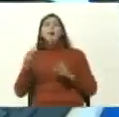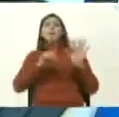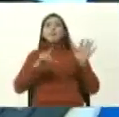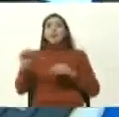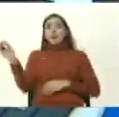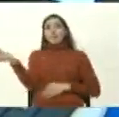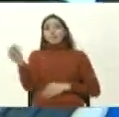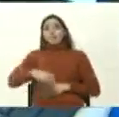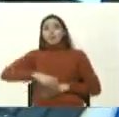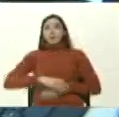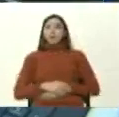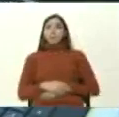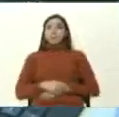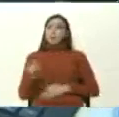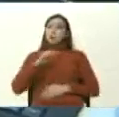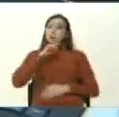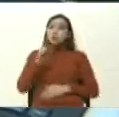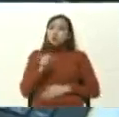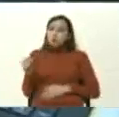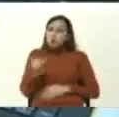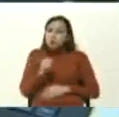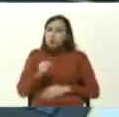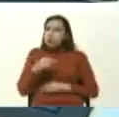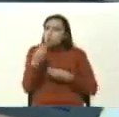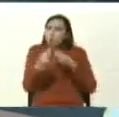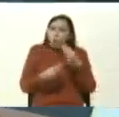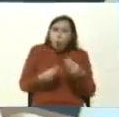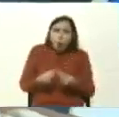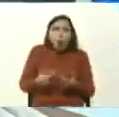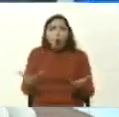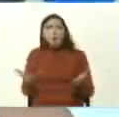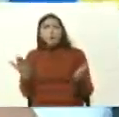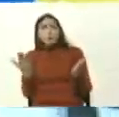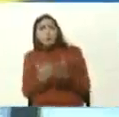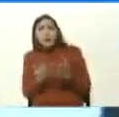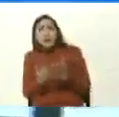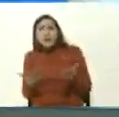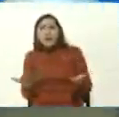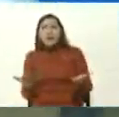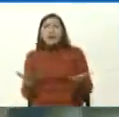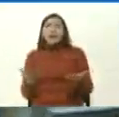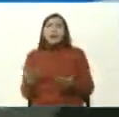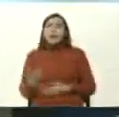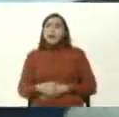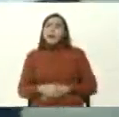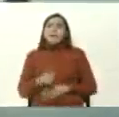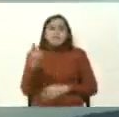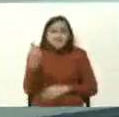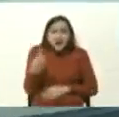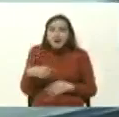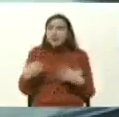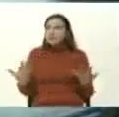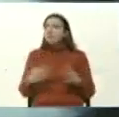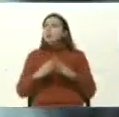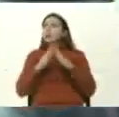Me preguntaba hace poco un periodista, mira, ¿y cómo vamos a hacer con las instituciones que no tengan las condiciones? Todas tienen las condiciones, lo que